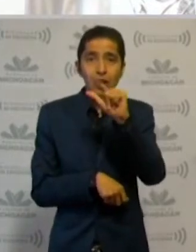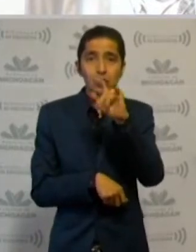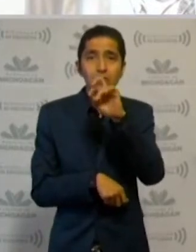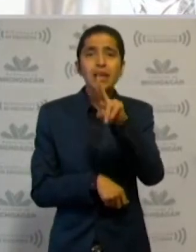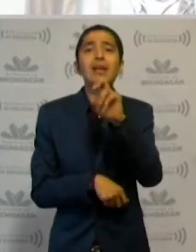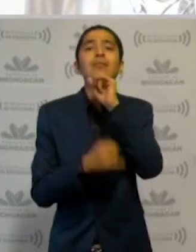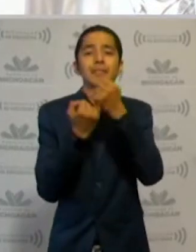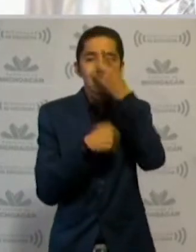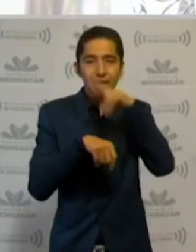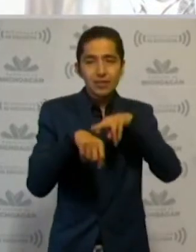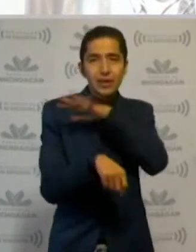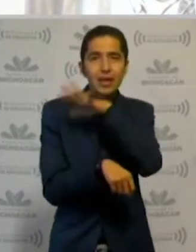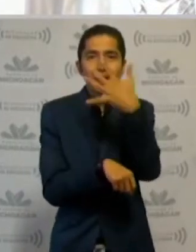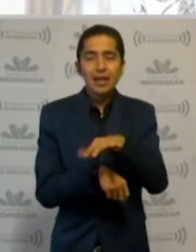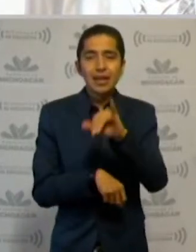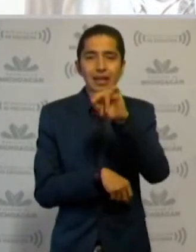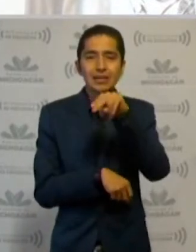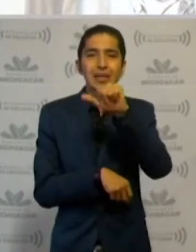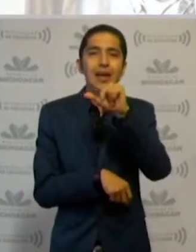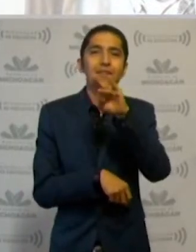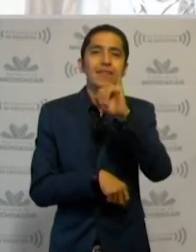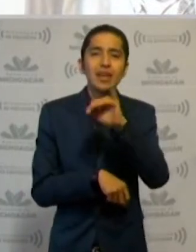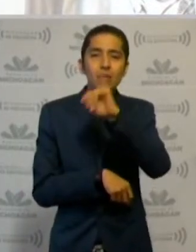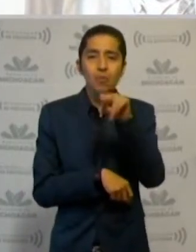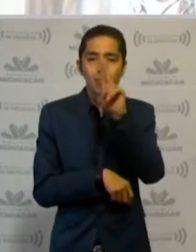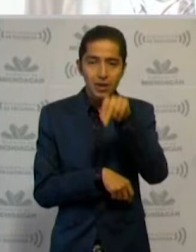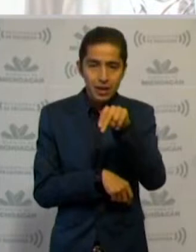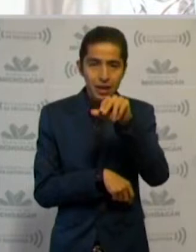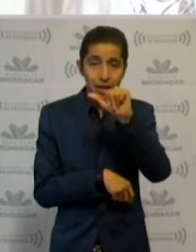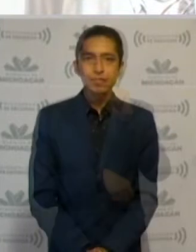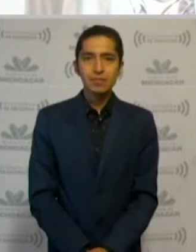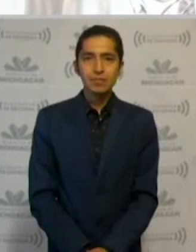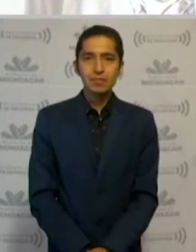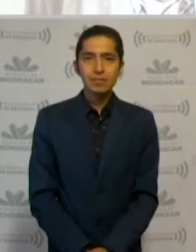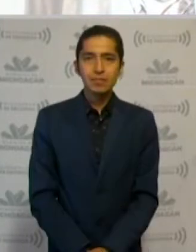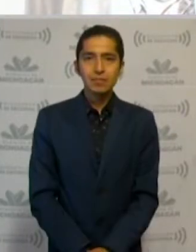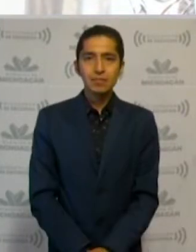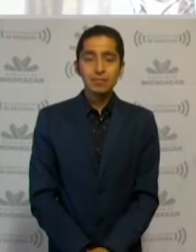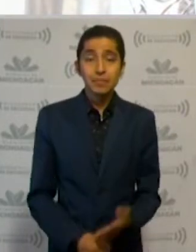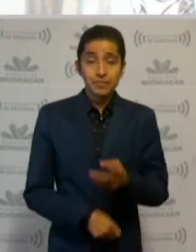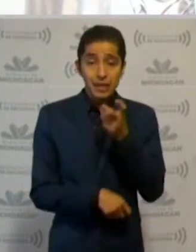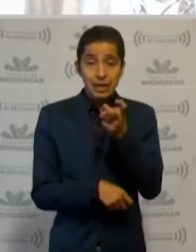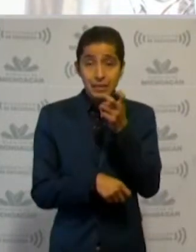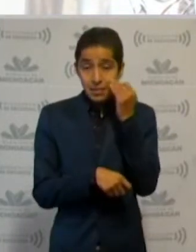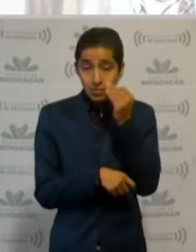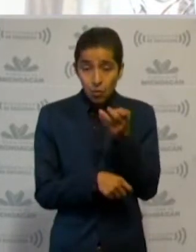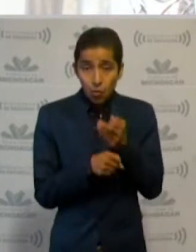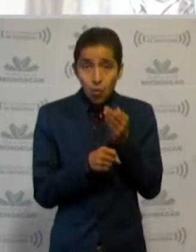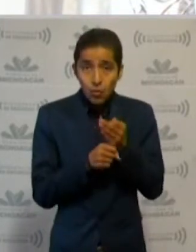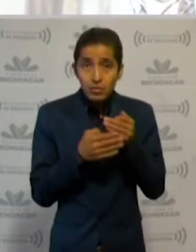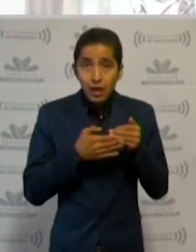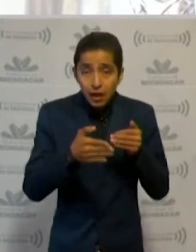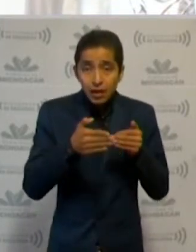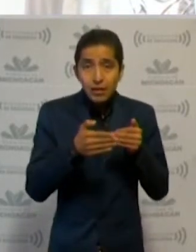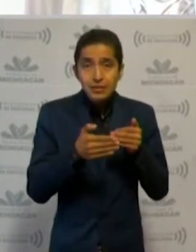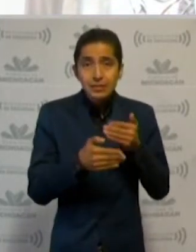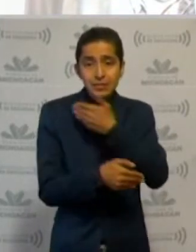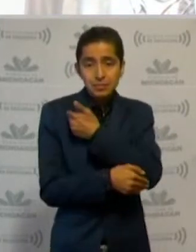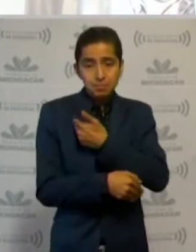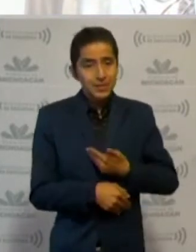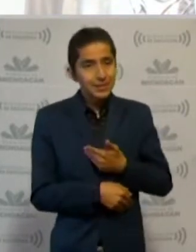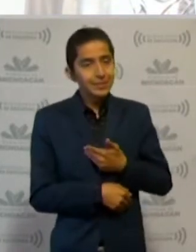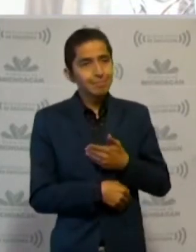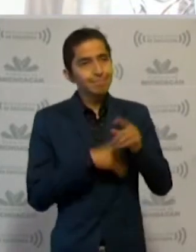general del inss amb juan antonio ferrer en este momento señor presidente